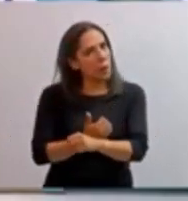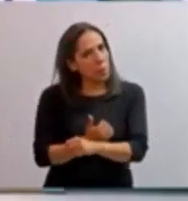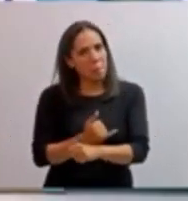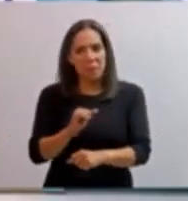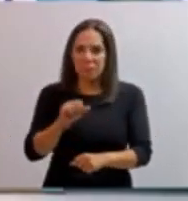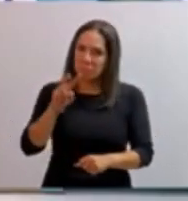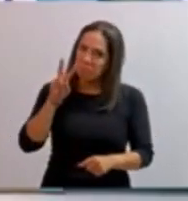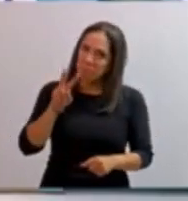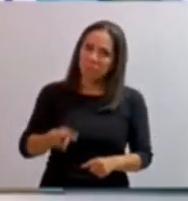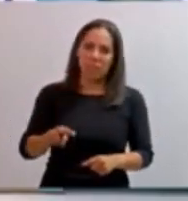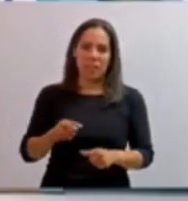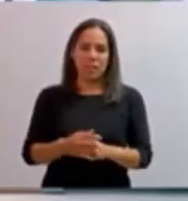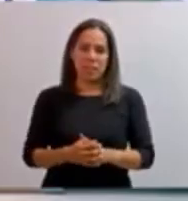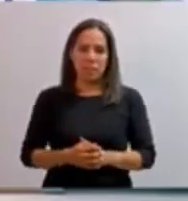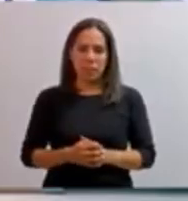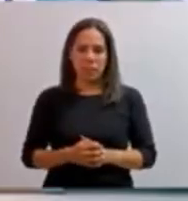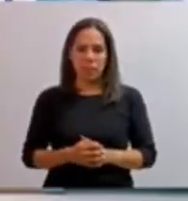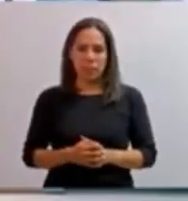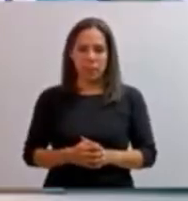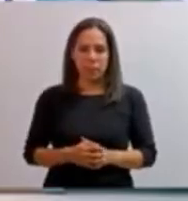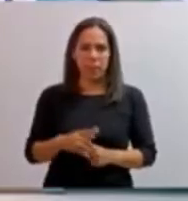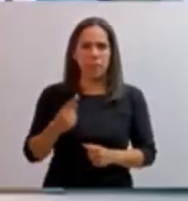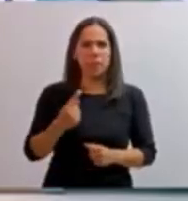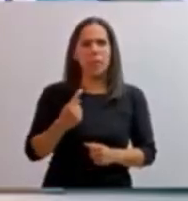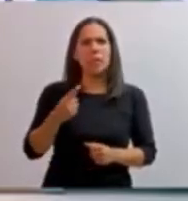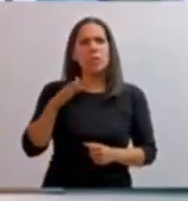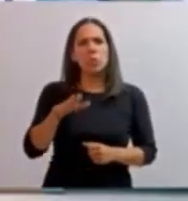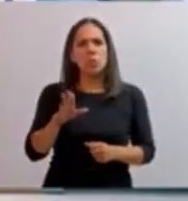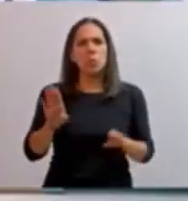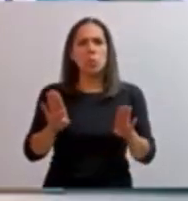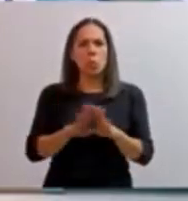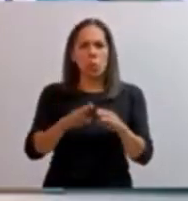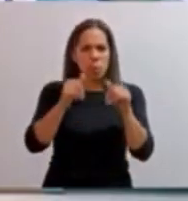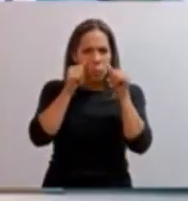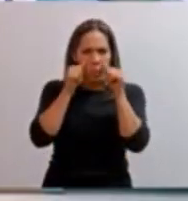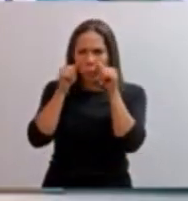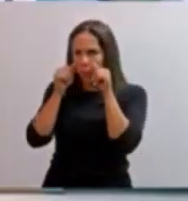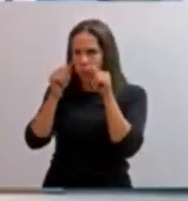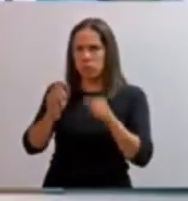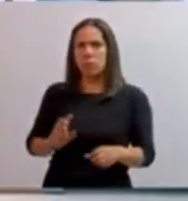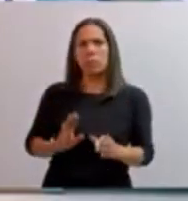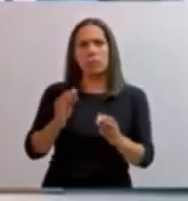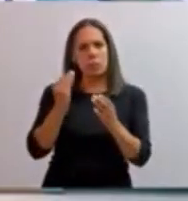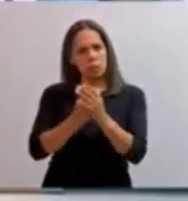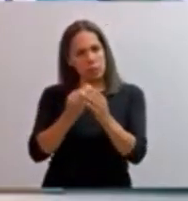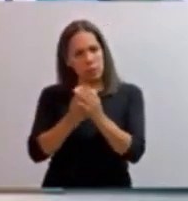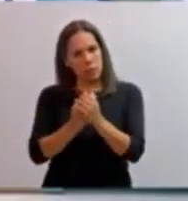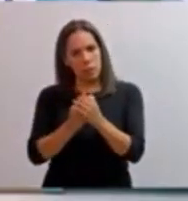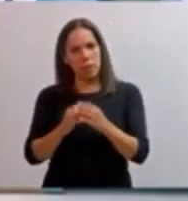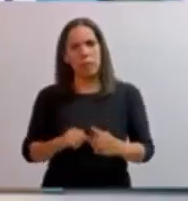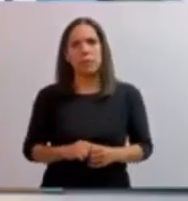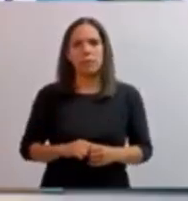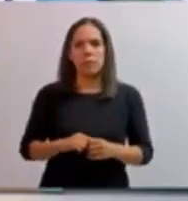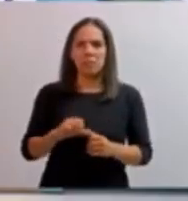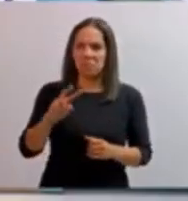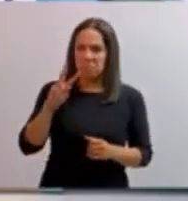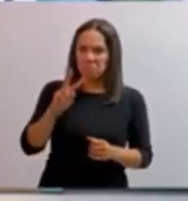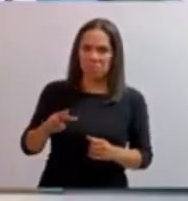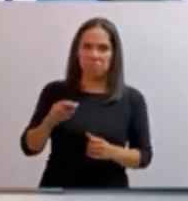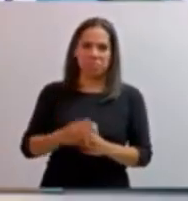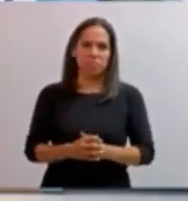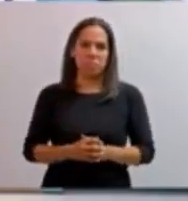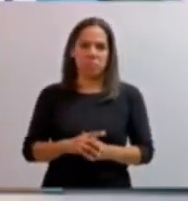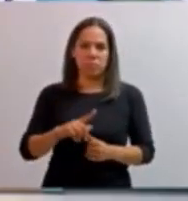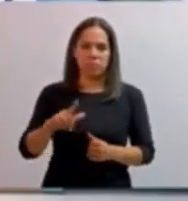usted, maestra Rosa Irene, ¿qué nos puede comentar sobre las observaciones de clase? Bien, pues las observaciones de